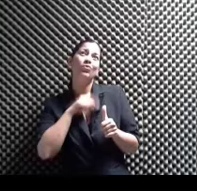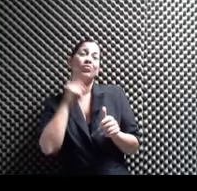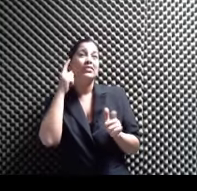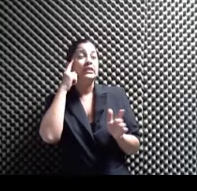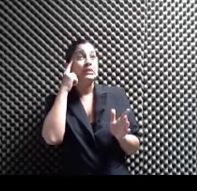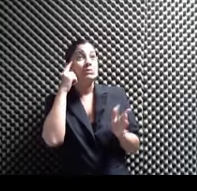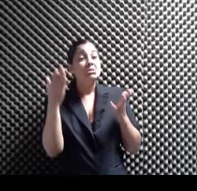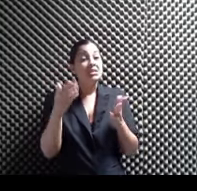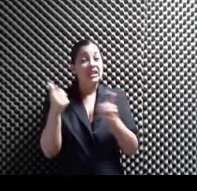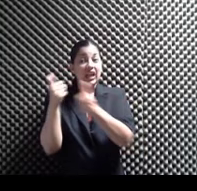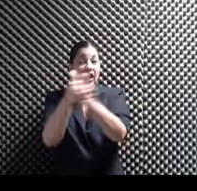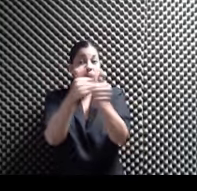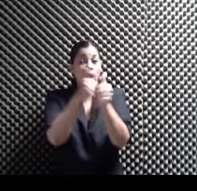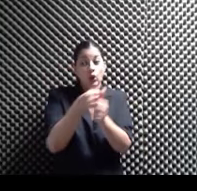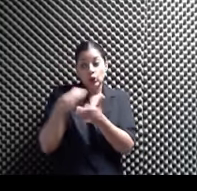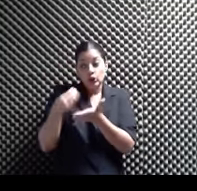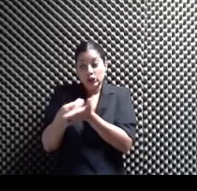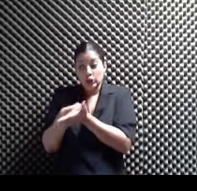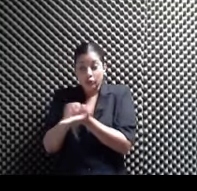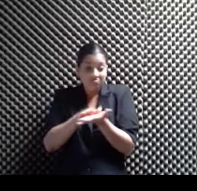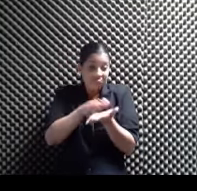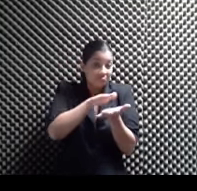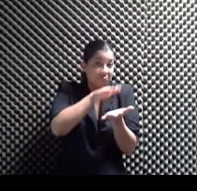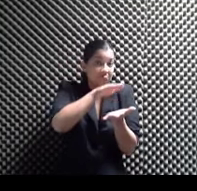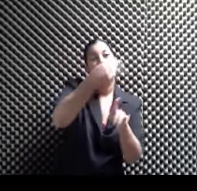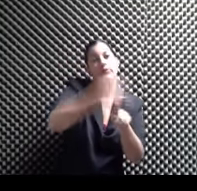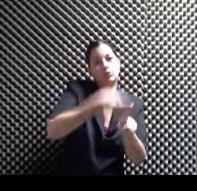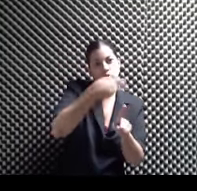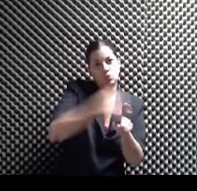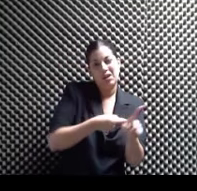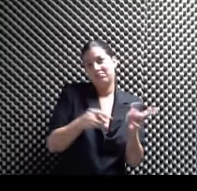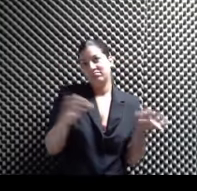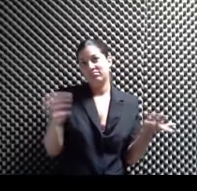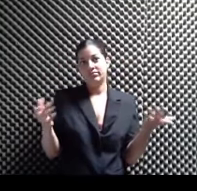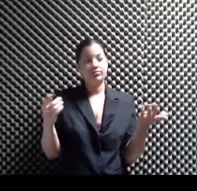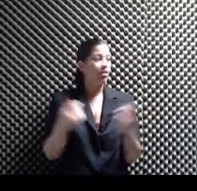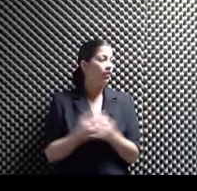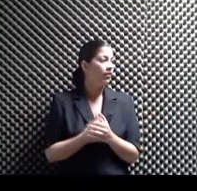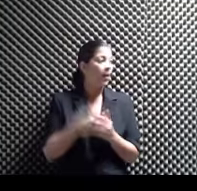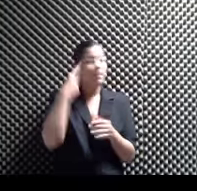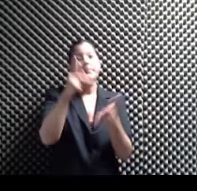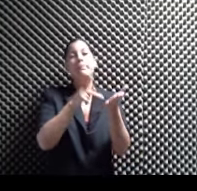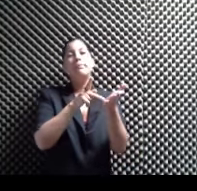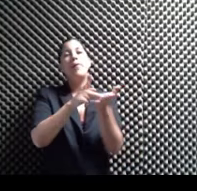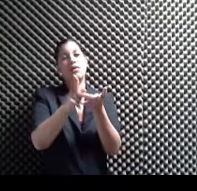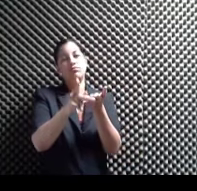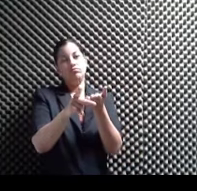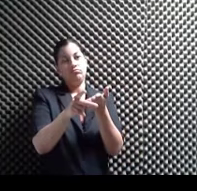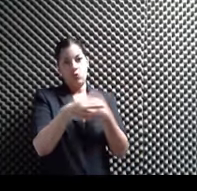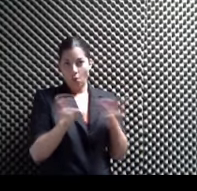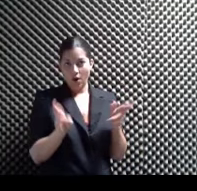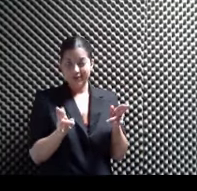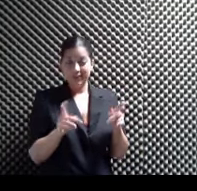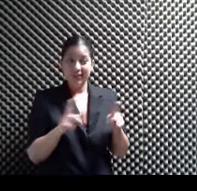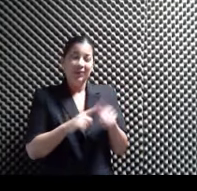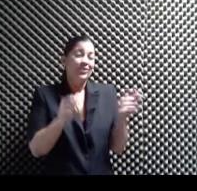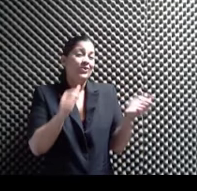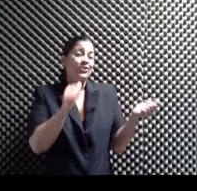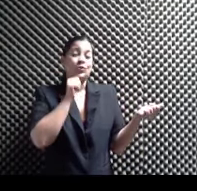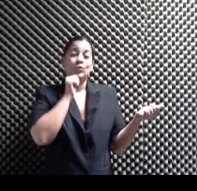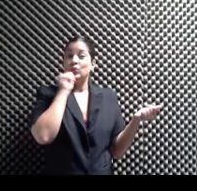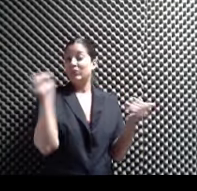dinero Cada uno de nosotros Una cantidad mensual Entre 5 o 10 personas Para tener un dinero Y pagar un local Pero tampoco es tan fácil No era tan